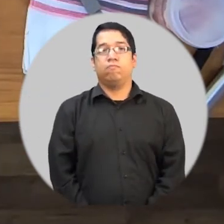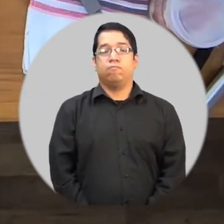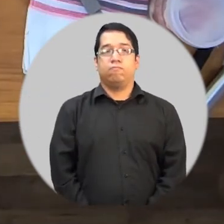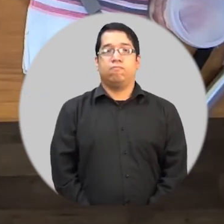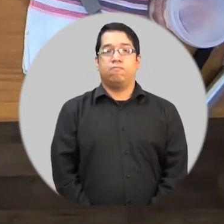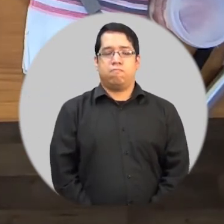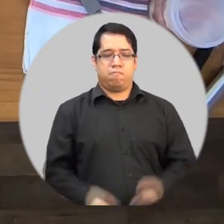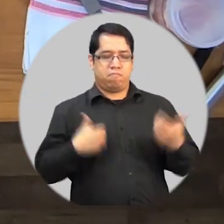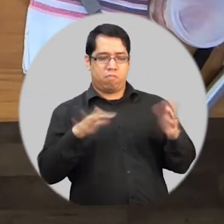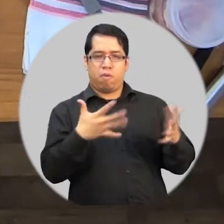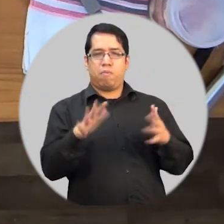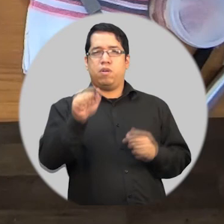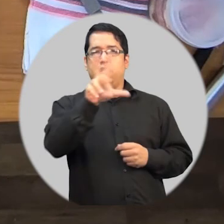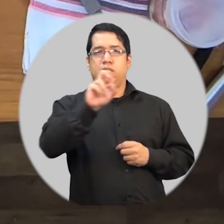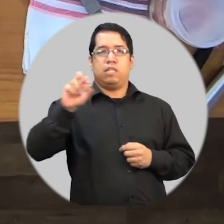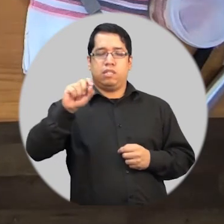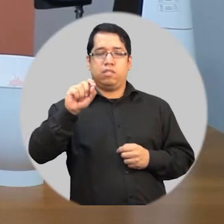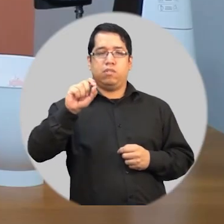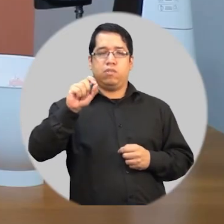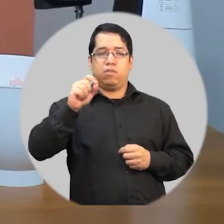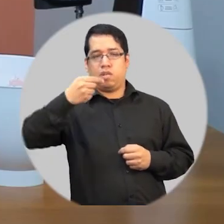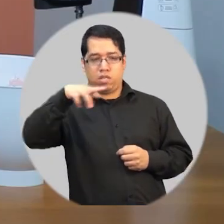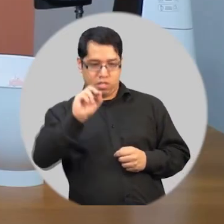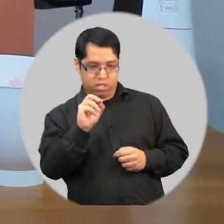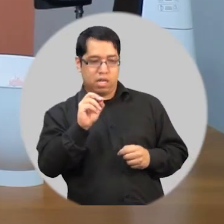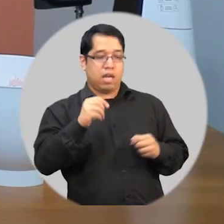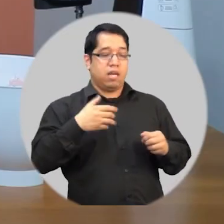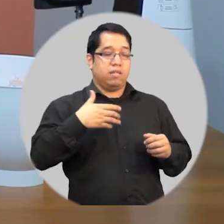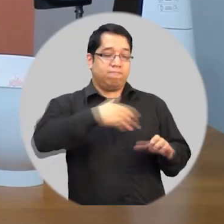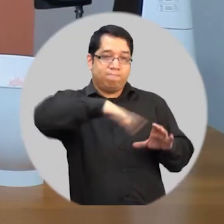Acá tenemos 300 gramos de crema batida, de crema semi batida